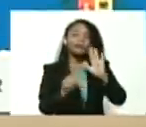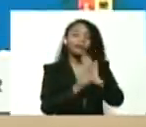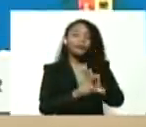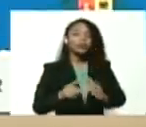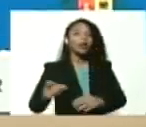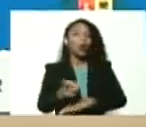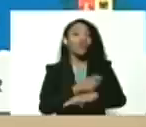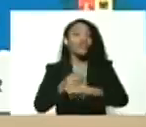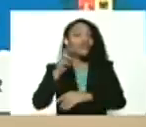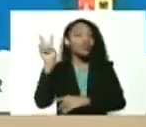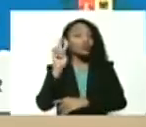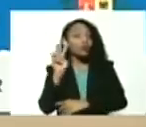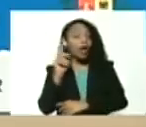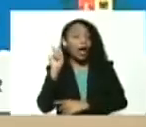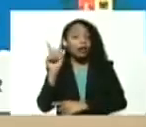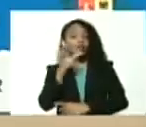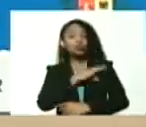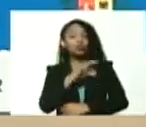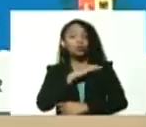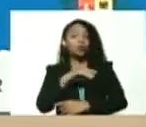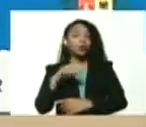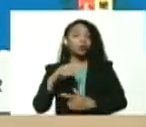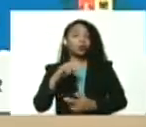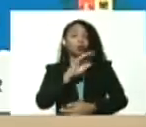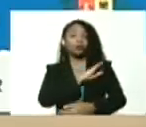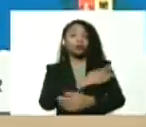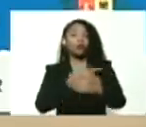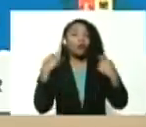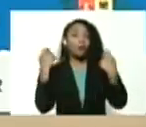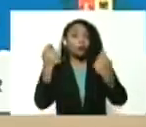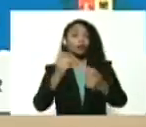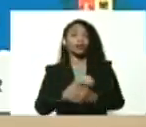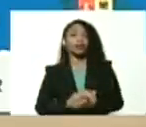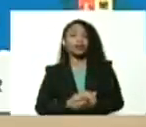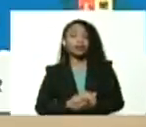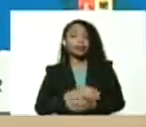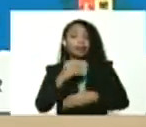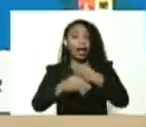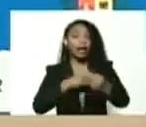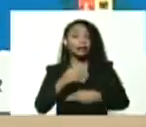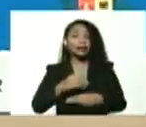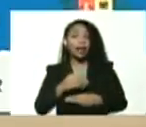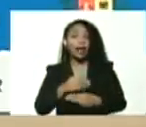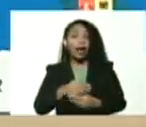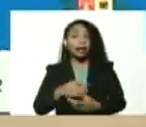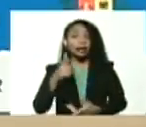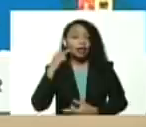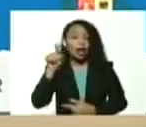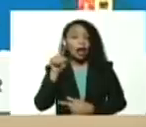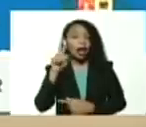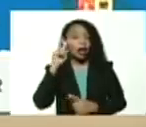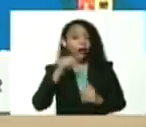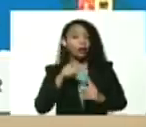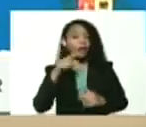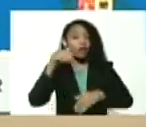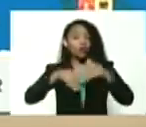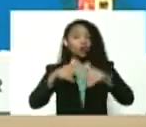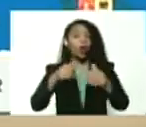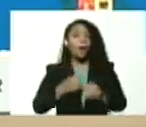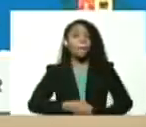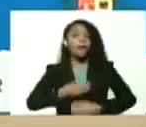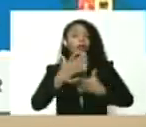gobierno de Venezuela está en la soberanía popular. Y la soberanía se ejerce a través del voto, como expresión de la